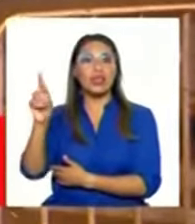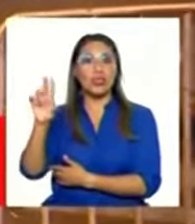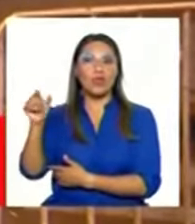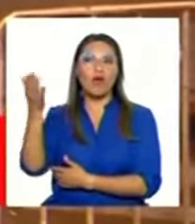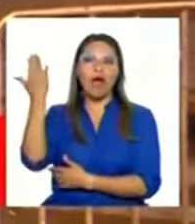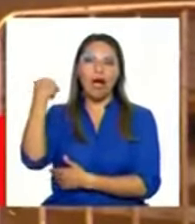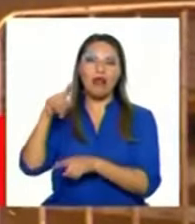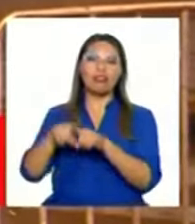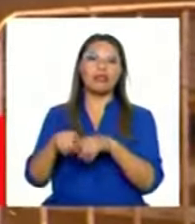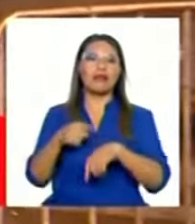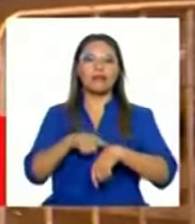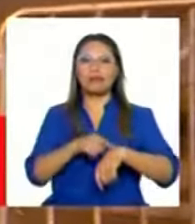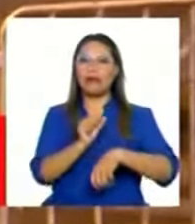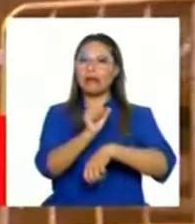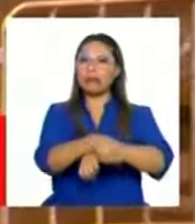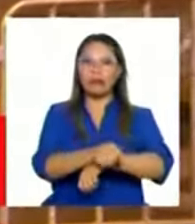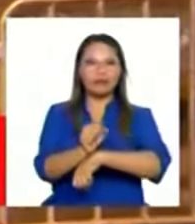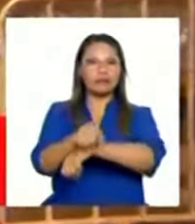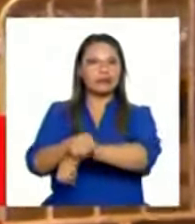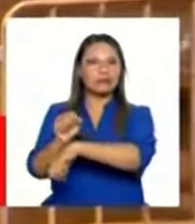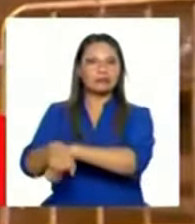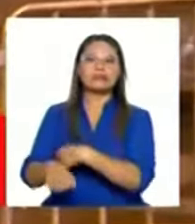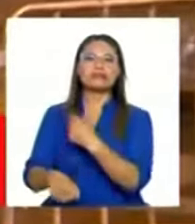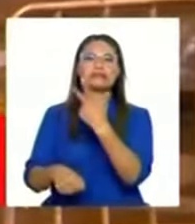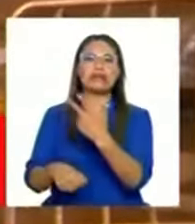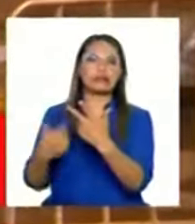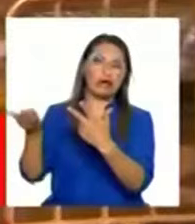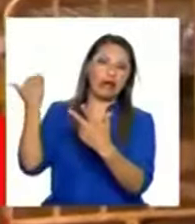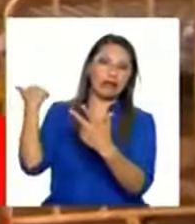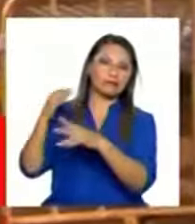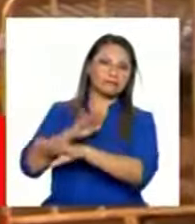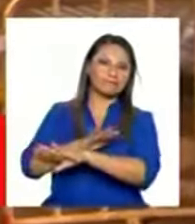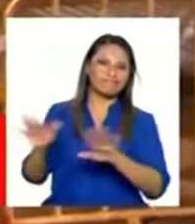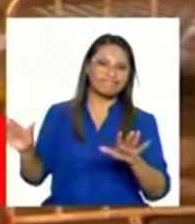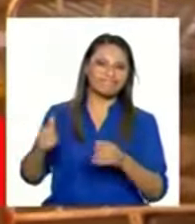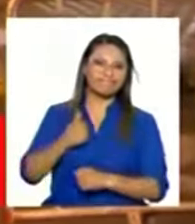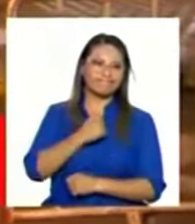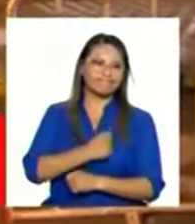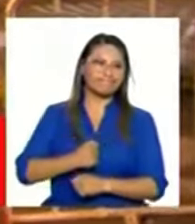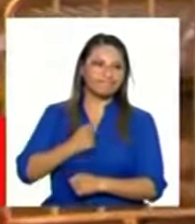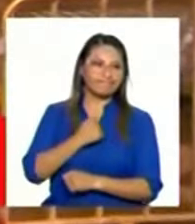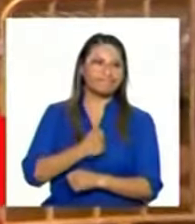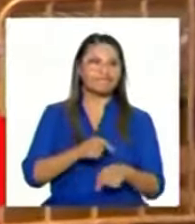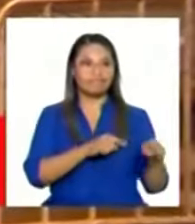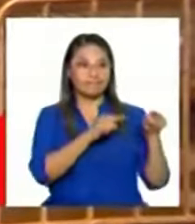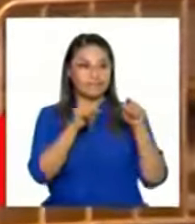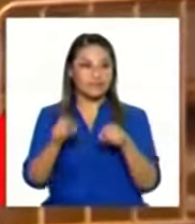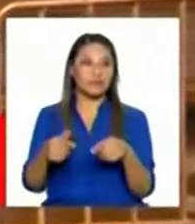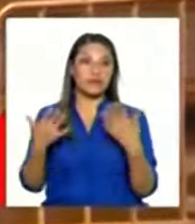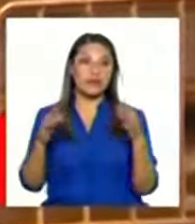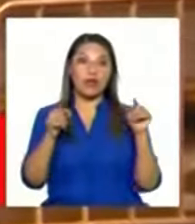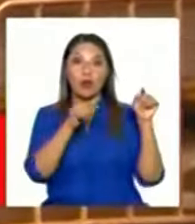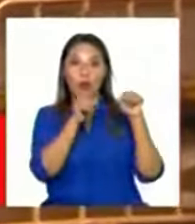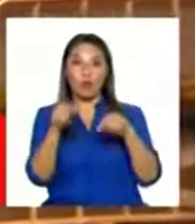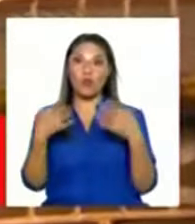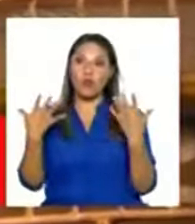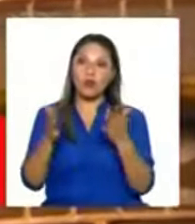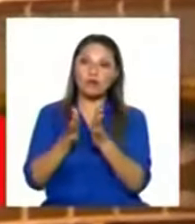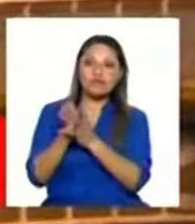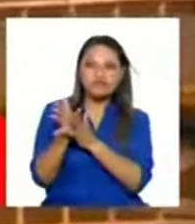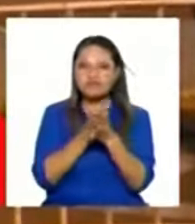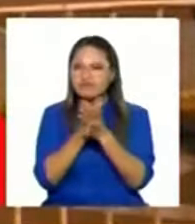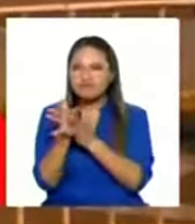derrotas consecutivas y de darse hoy un resultado adverso para el equipo íntimo, se vendría la noche